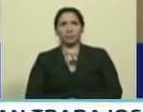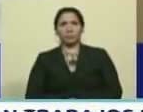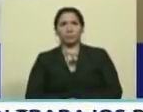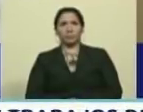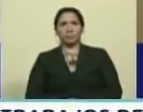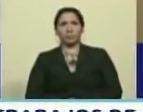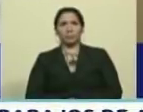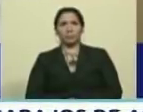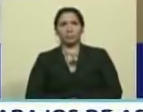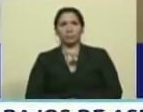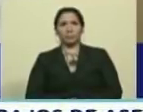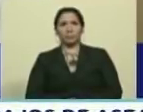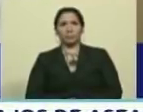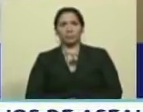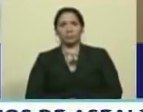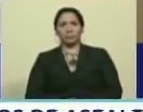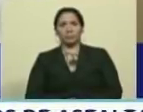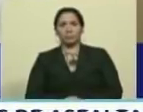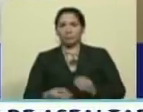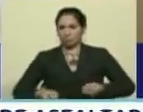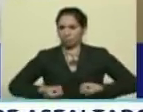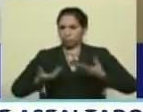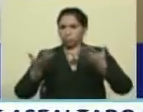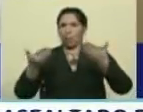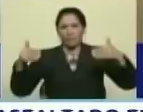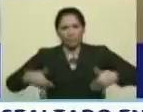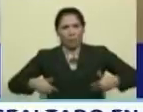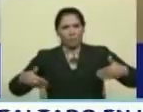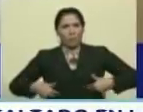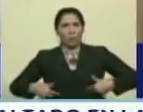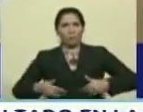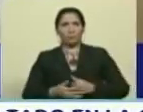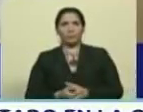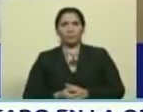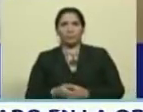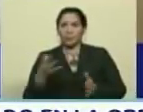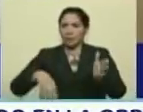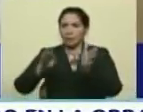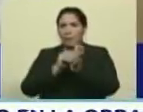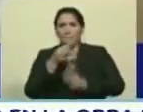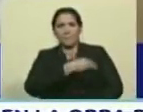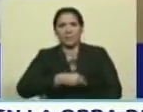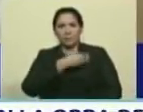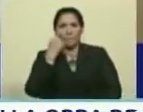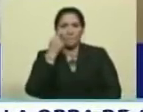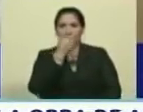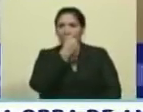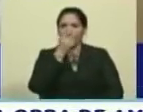para poner todo nuestro empeño y esfuerzo para retomar la misión Milagro.